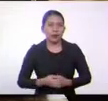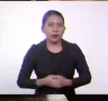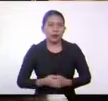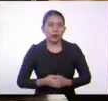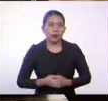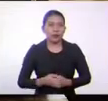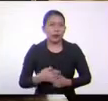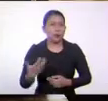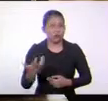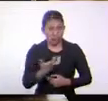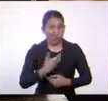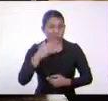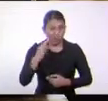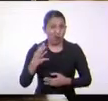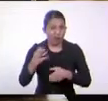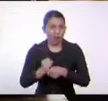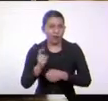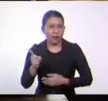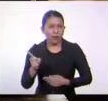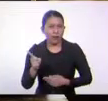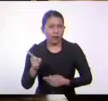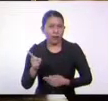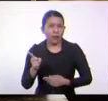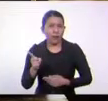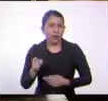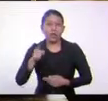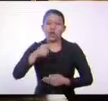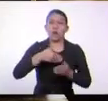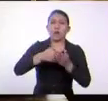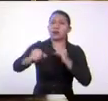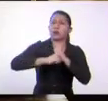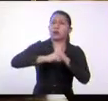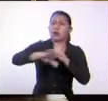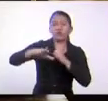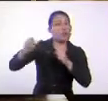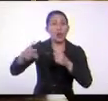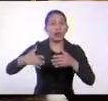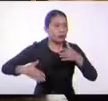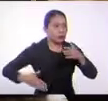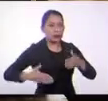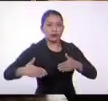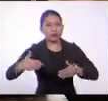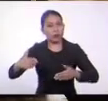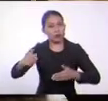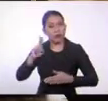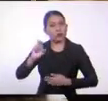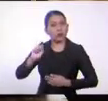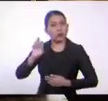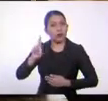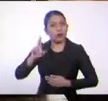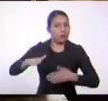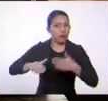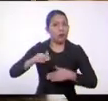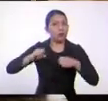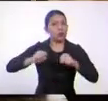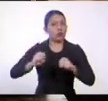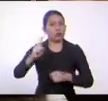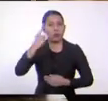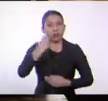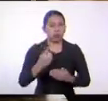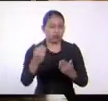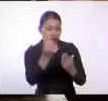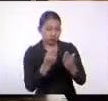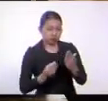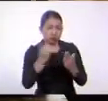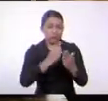de confiar en ellos? El lanzamiento de la nueva generación de robots de US Robotics se ha visto empañado por la muerte del diseñador